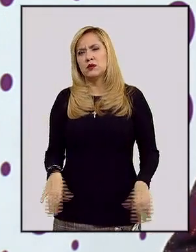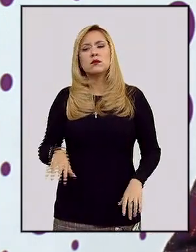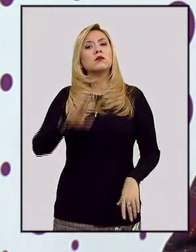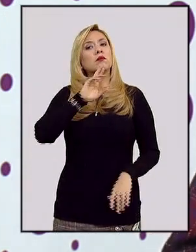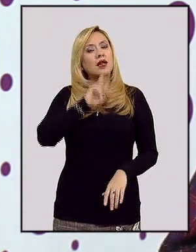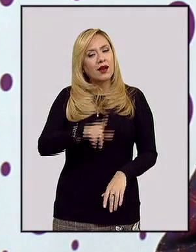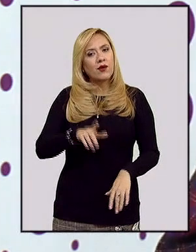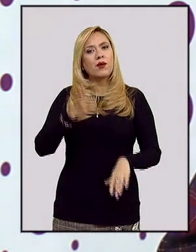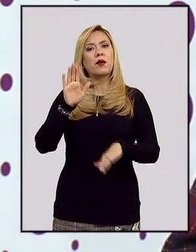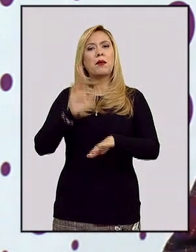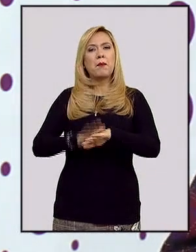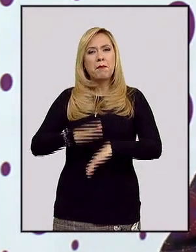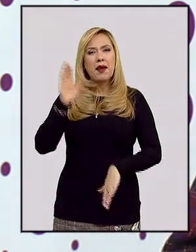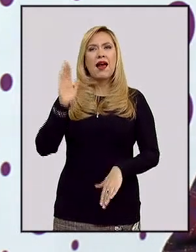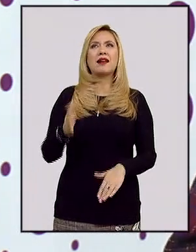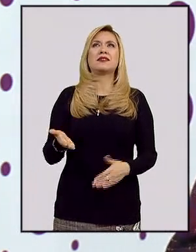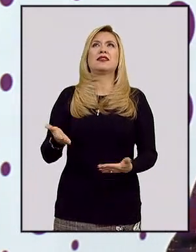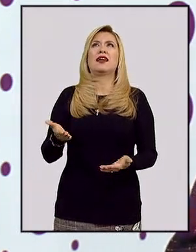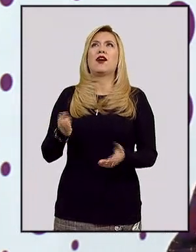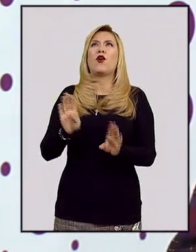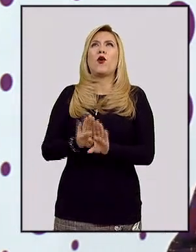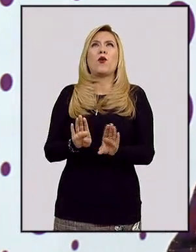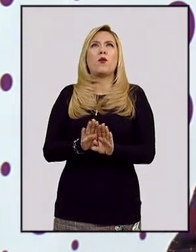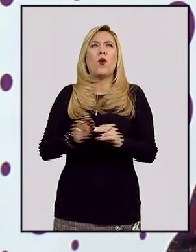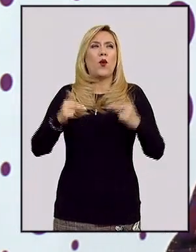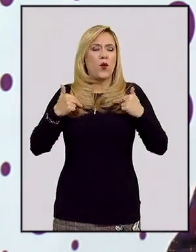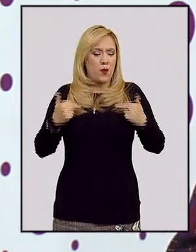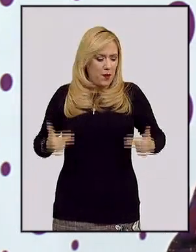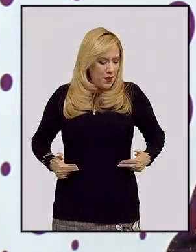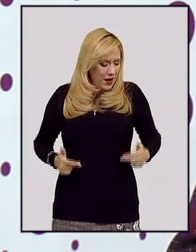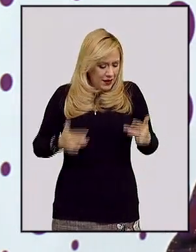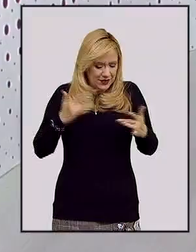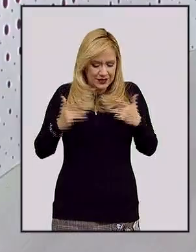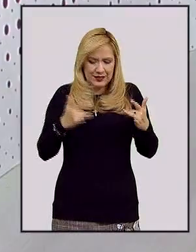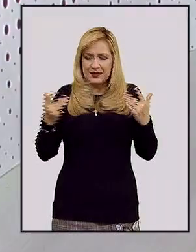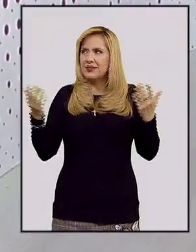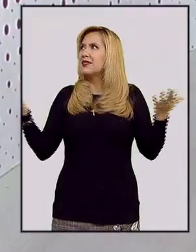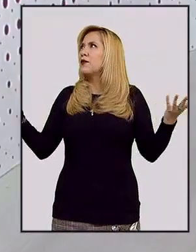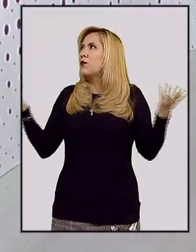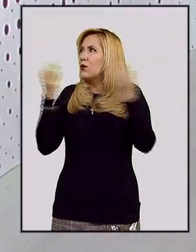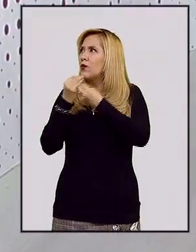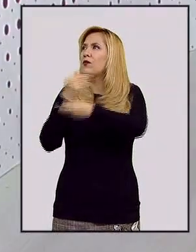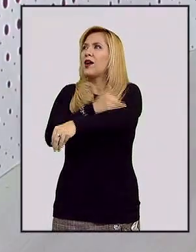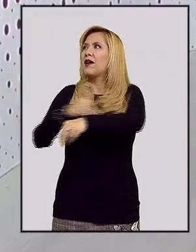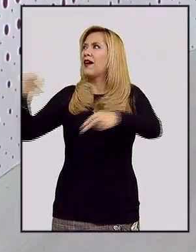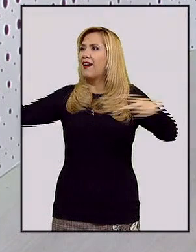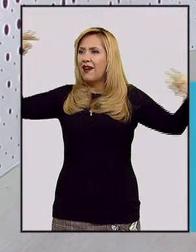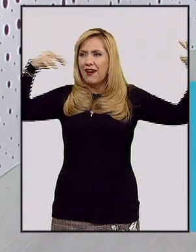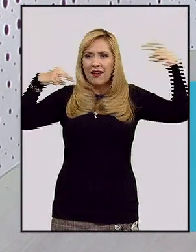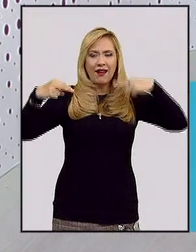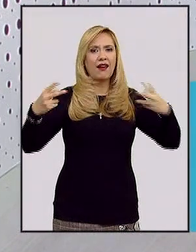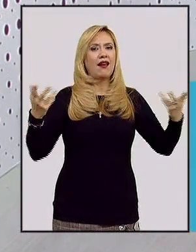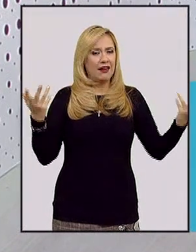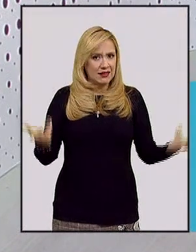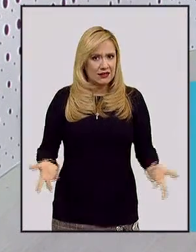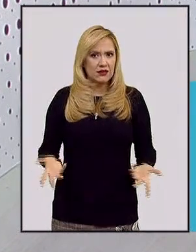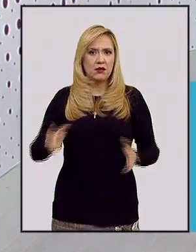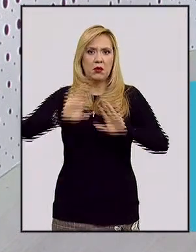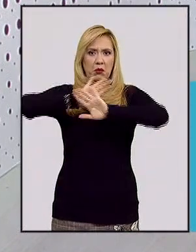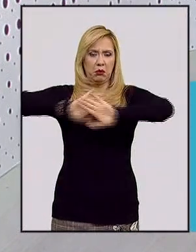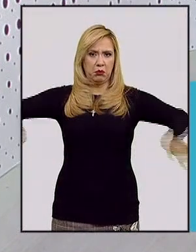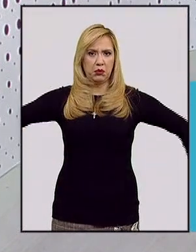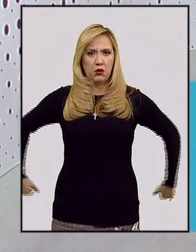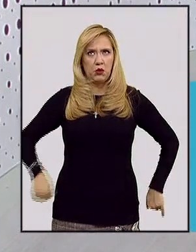hacer más humano, más amigable el proceso de parto. Sí, por supuesto, por supuesto. Y me parece que además es